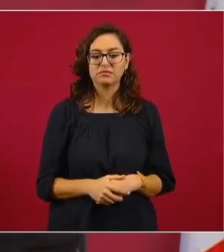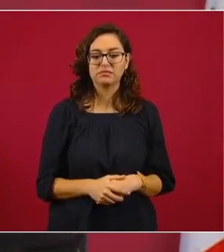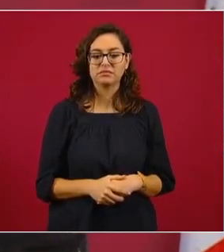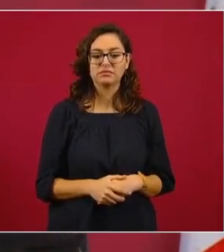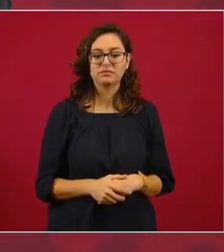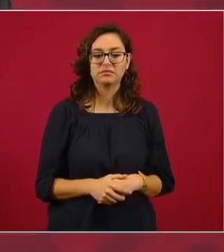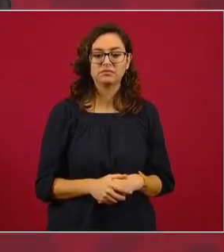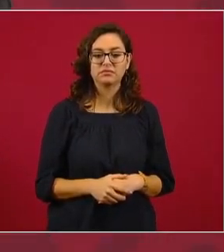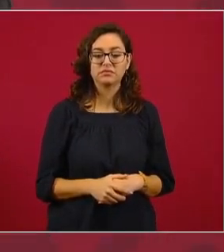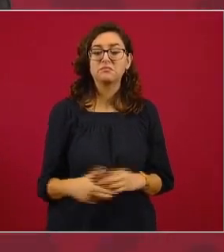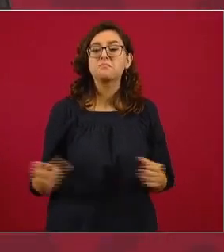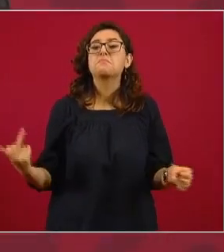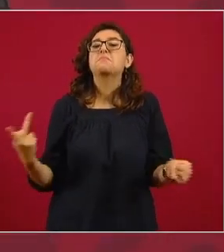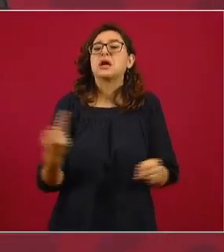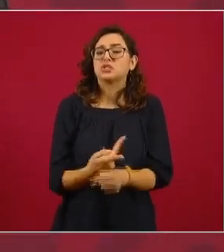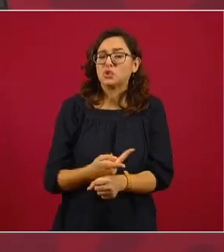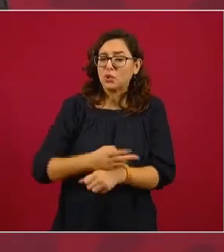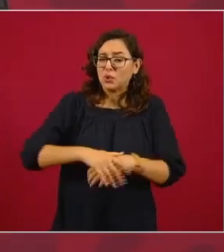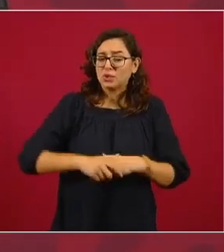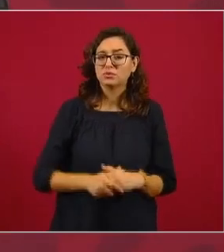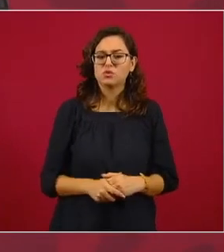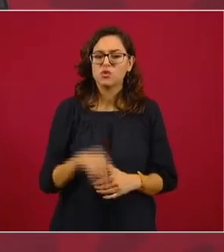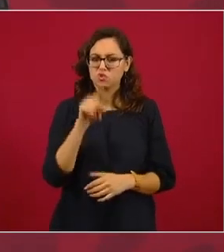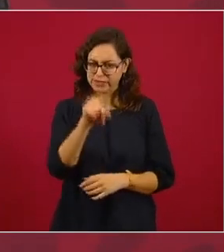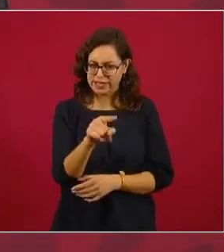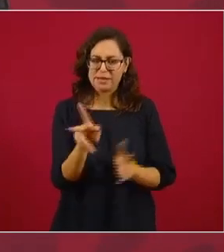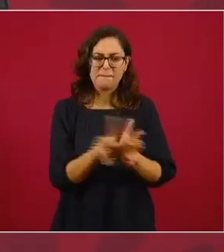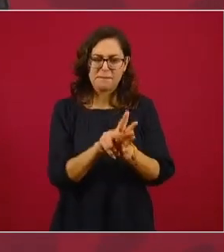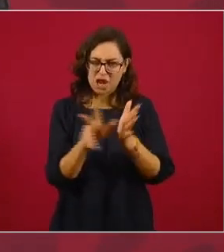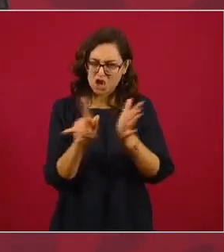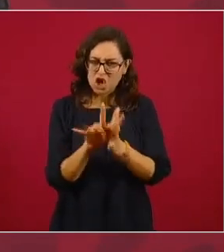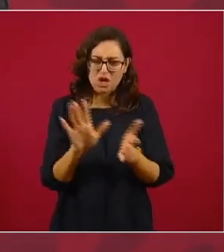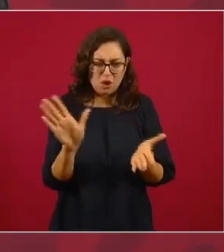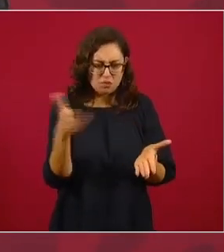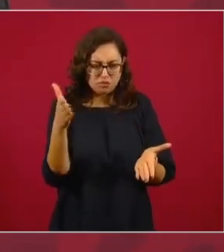Busquen en la hemeroteca